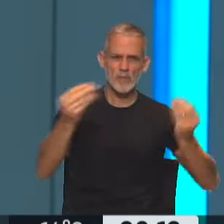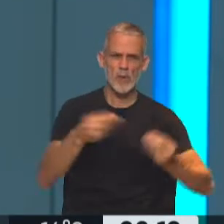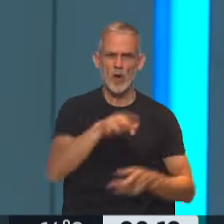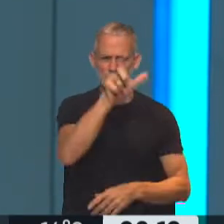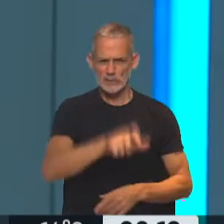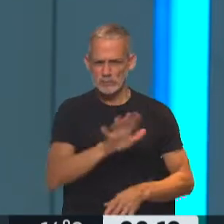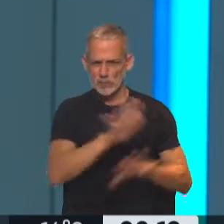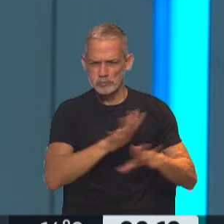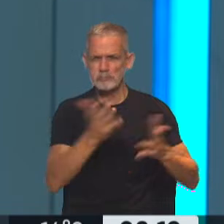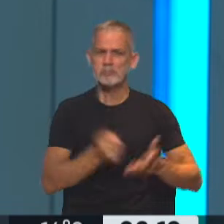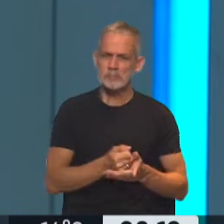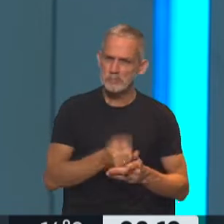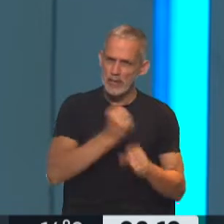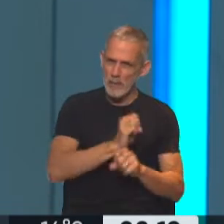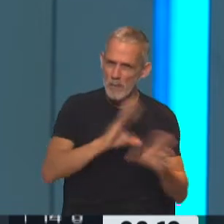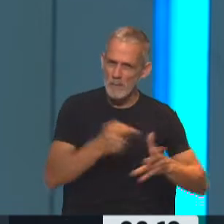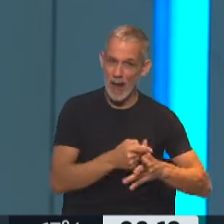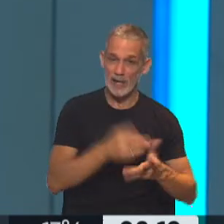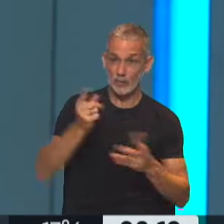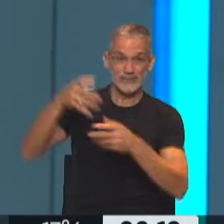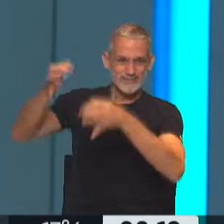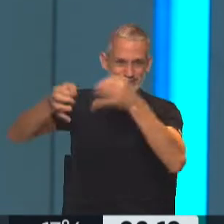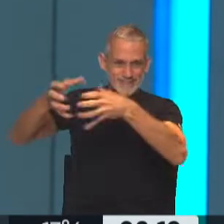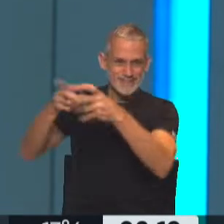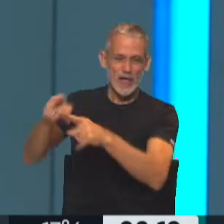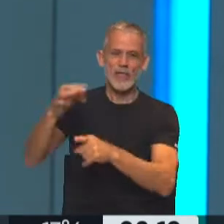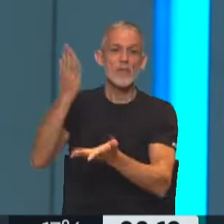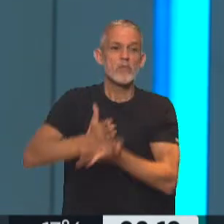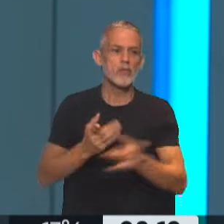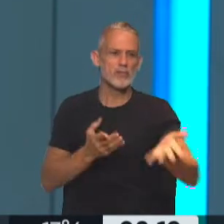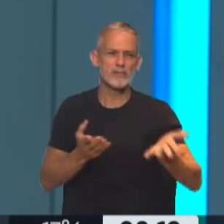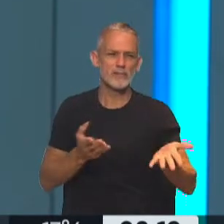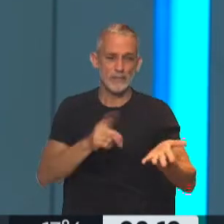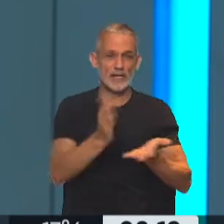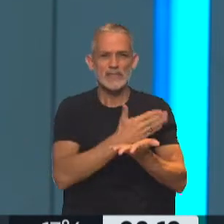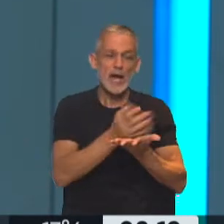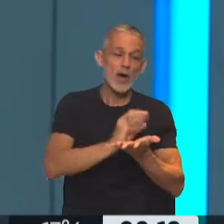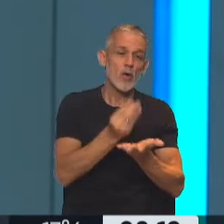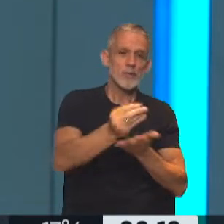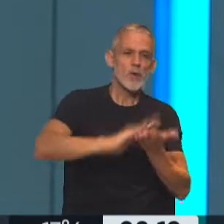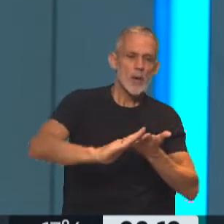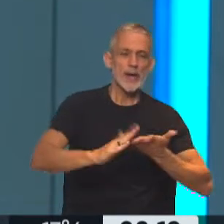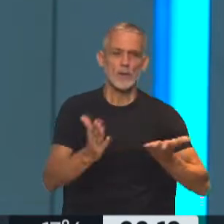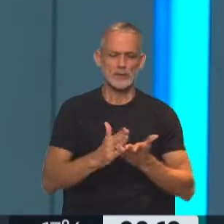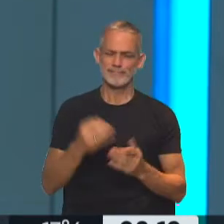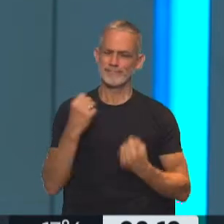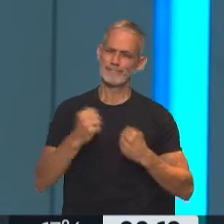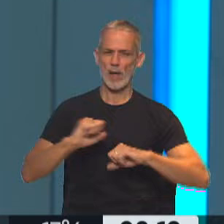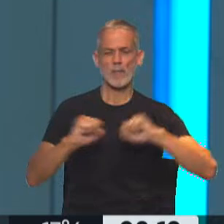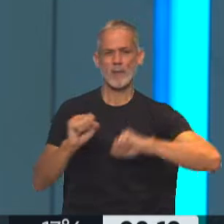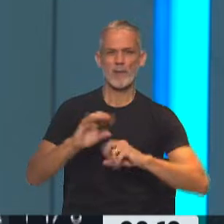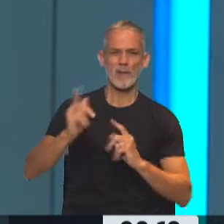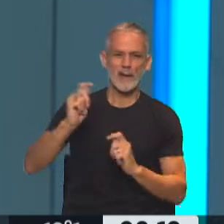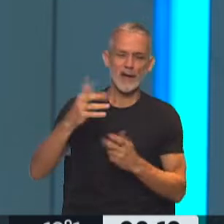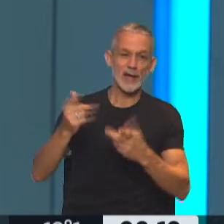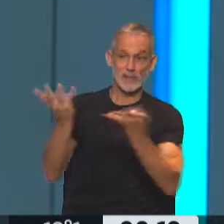de haber incumplido con sus funciones y que también el Consejo de la Magistratura debe tratar. Con lo que también hay alguna intencionalidad en esto de instalar